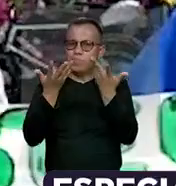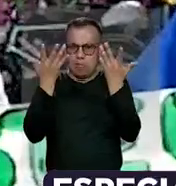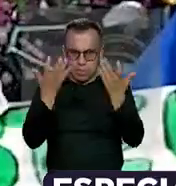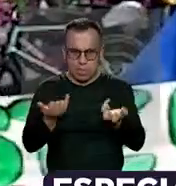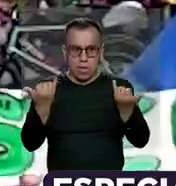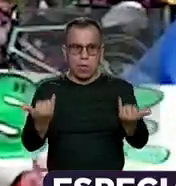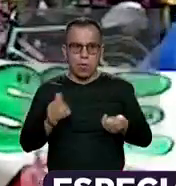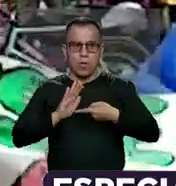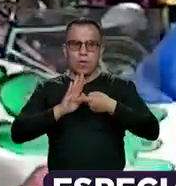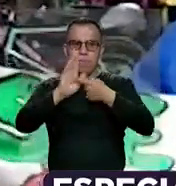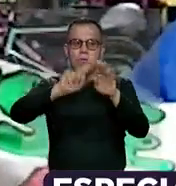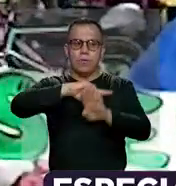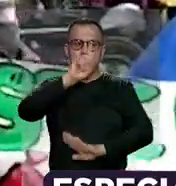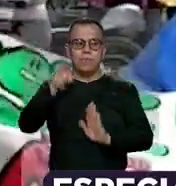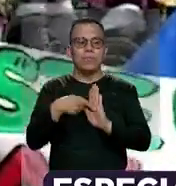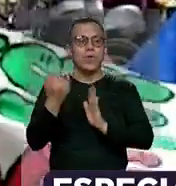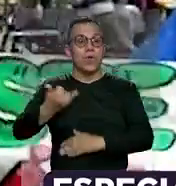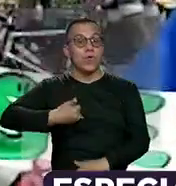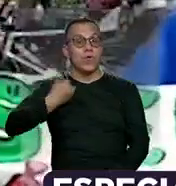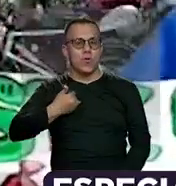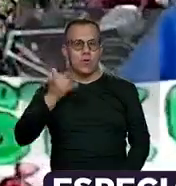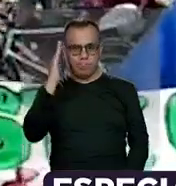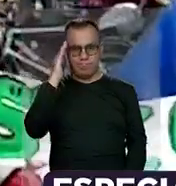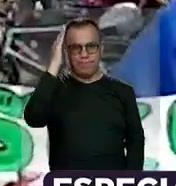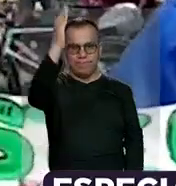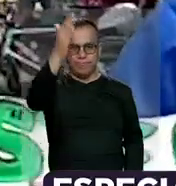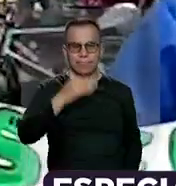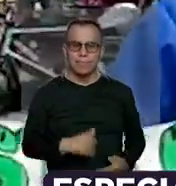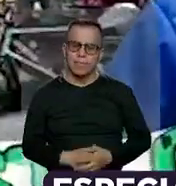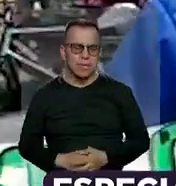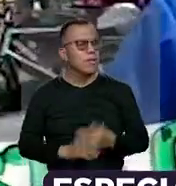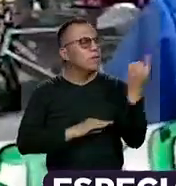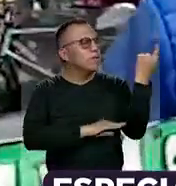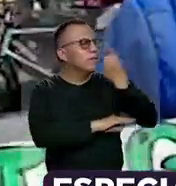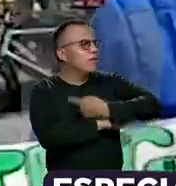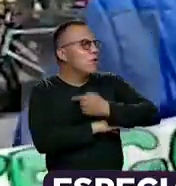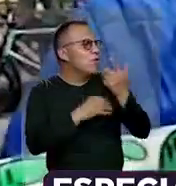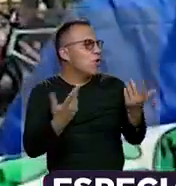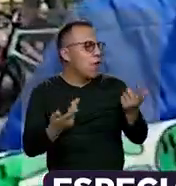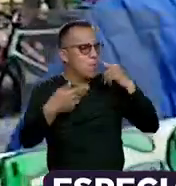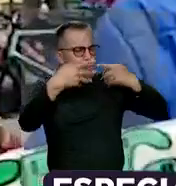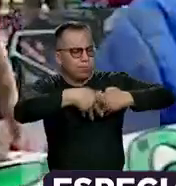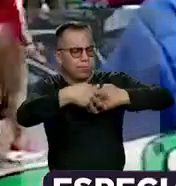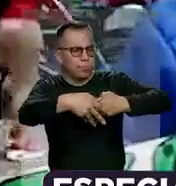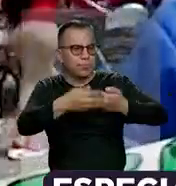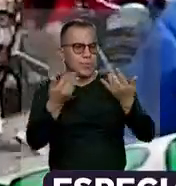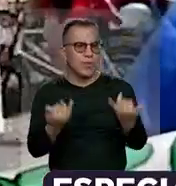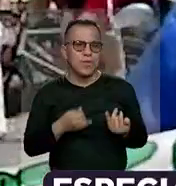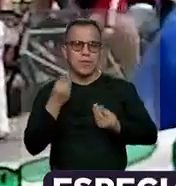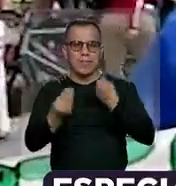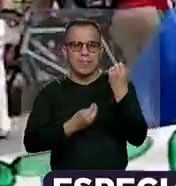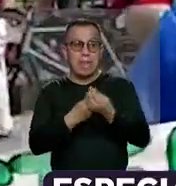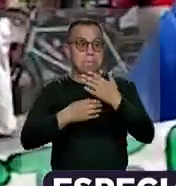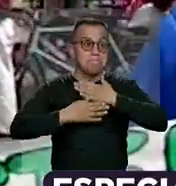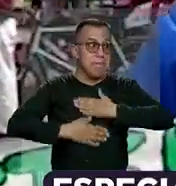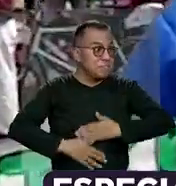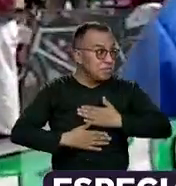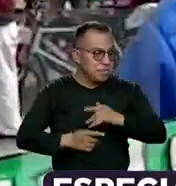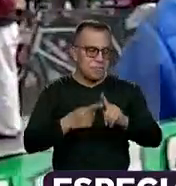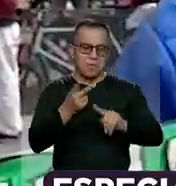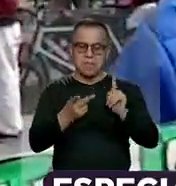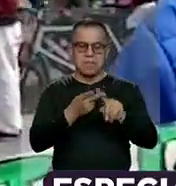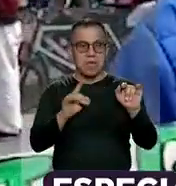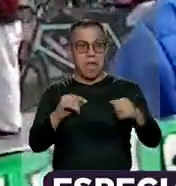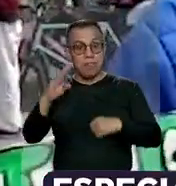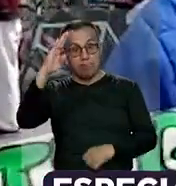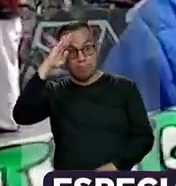está expresando, y estos son los jóvenes que nos van a heredar el futuro. ¿Cómo se ha llevado a cabo la manifestación el día de hoy? ¿Le han hecho de manera pacífica? ¿Ha